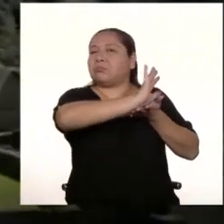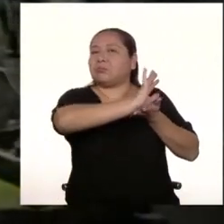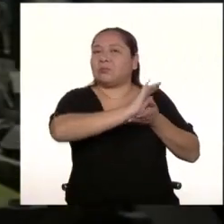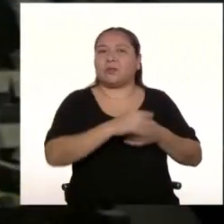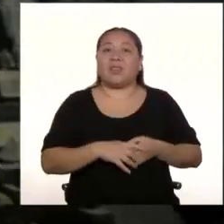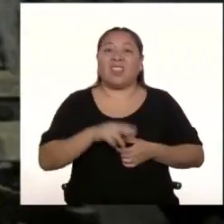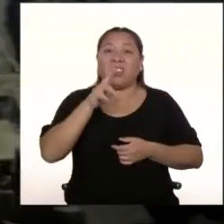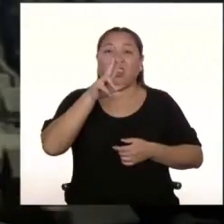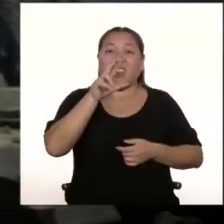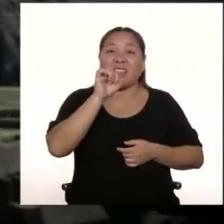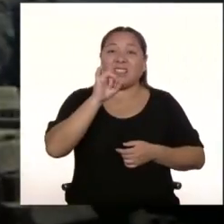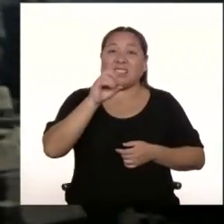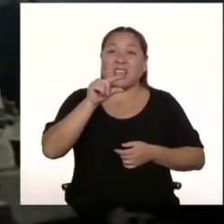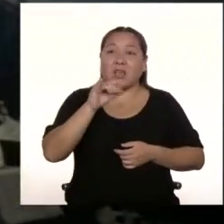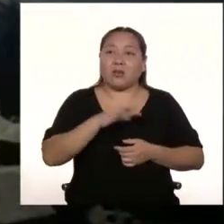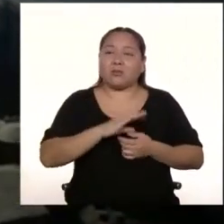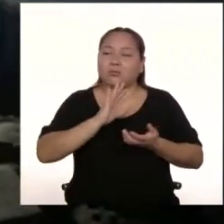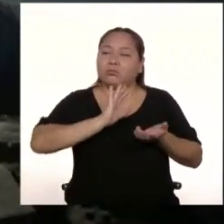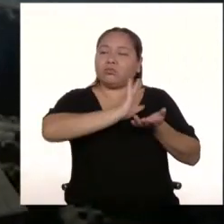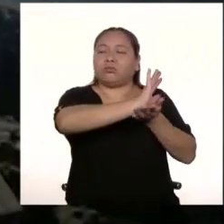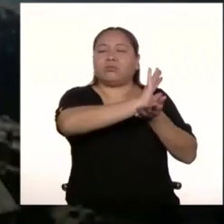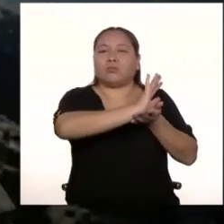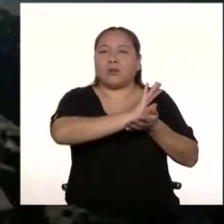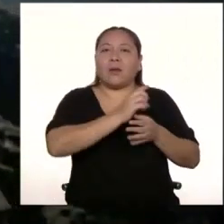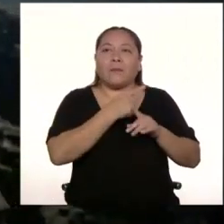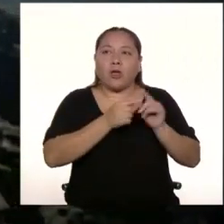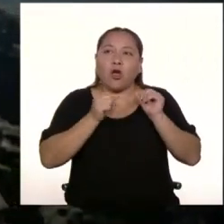del recuerdo de quienes la construyeron.